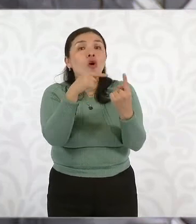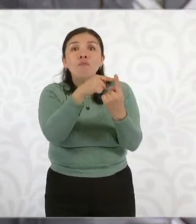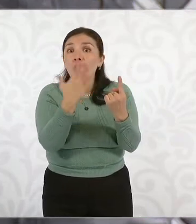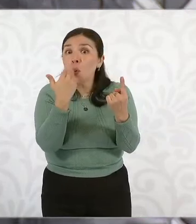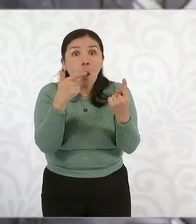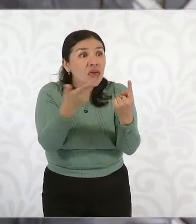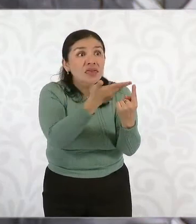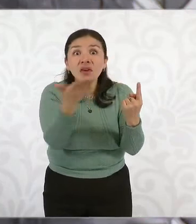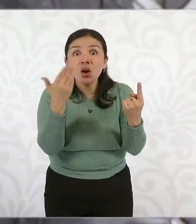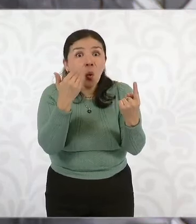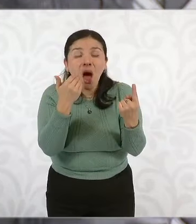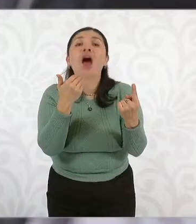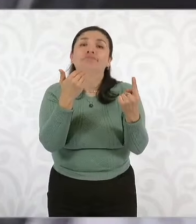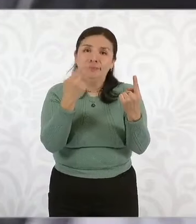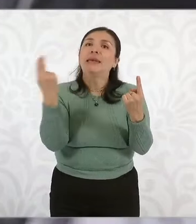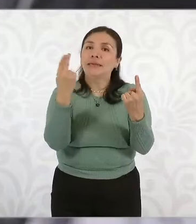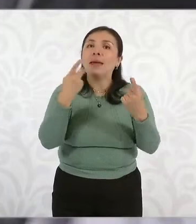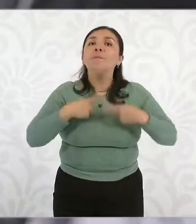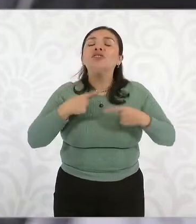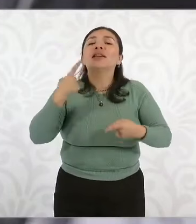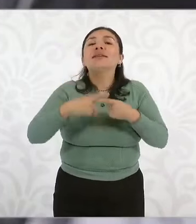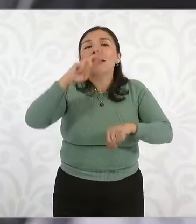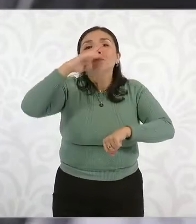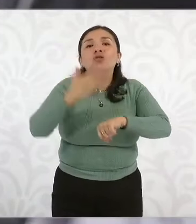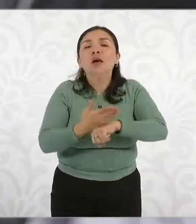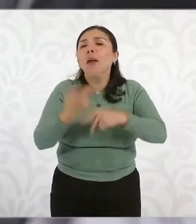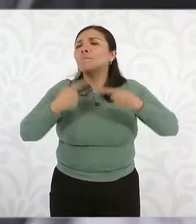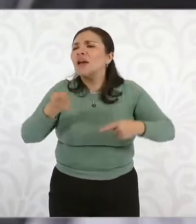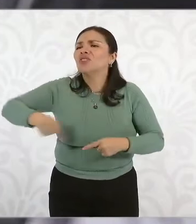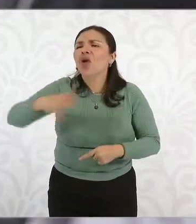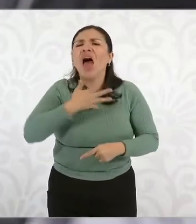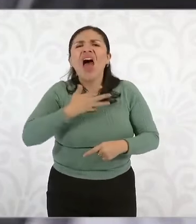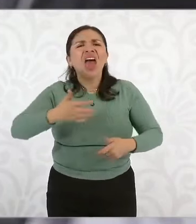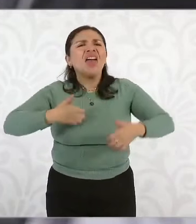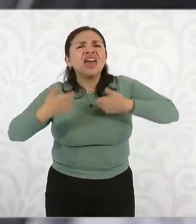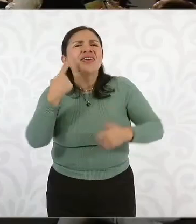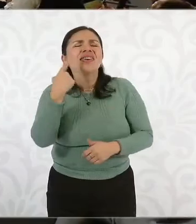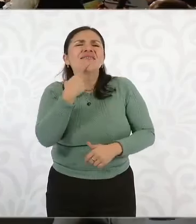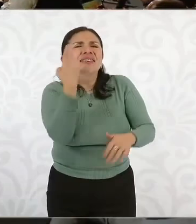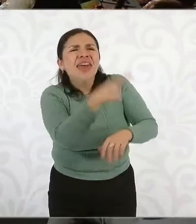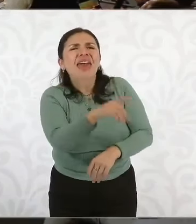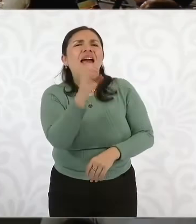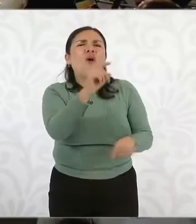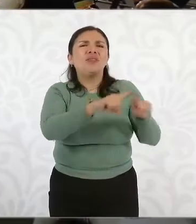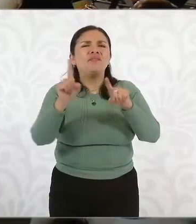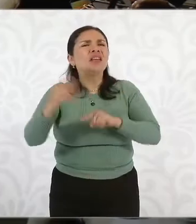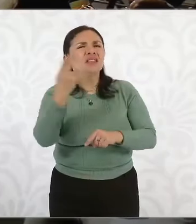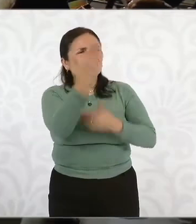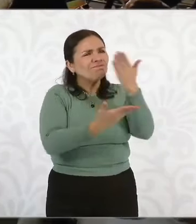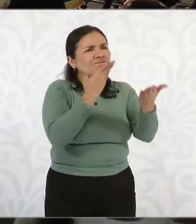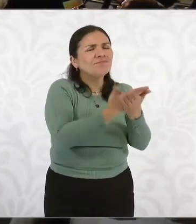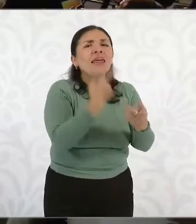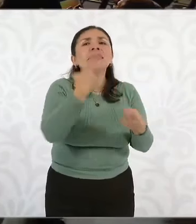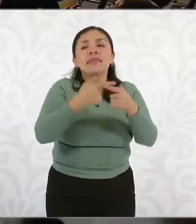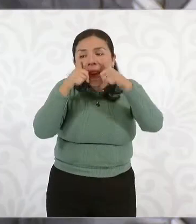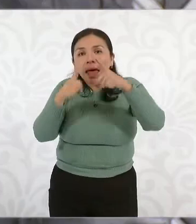las quejas de las audiencias. ¿Quiénes son las audiencias? Cualquiera de nosotros que escuchamos la radio o que vemos la